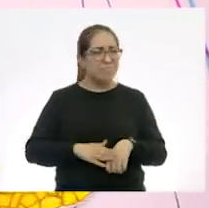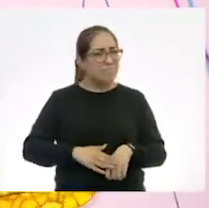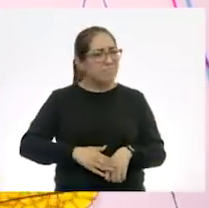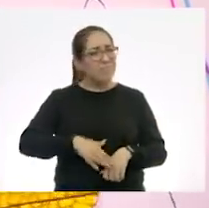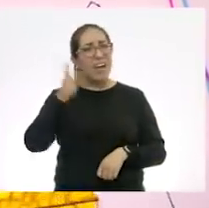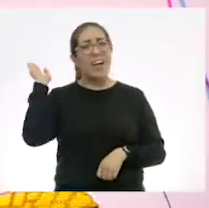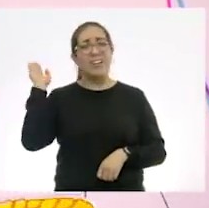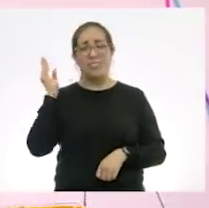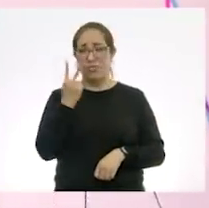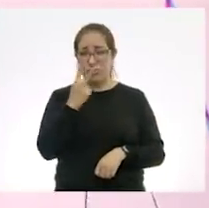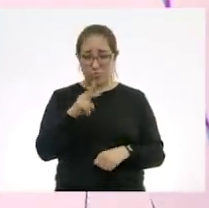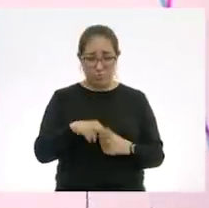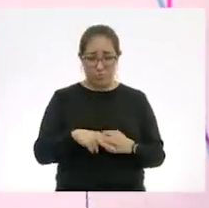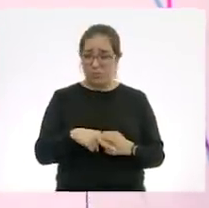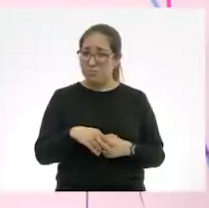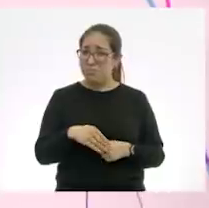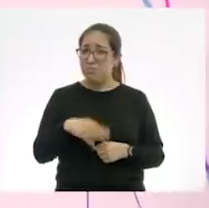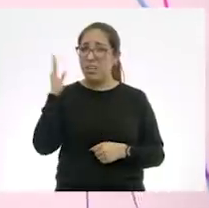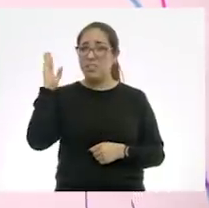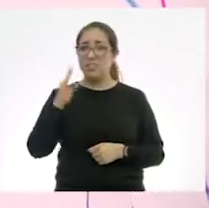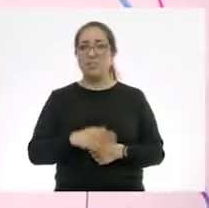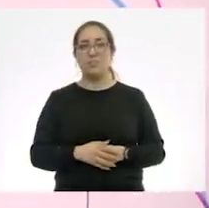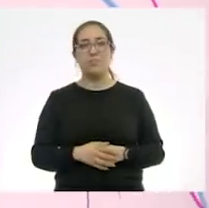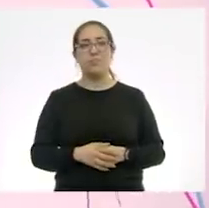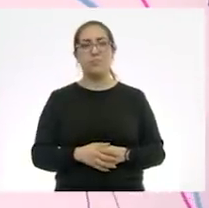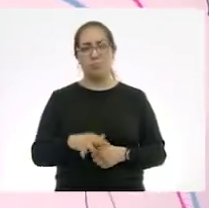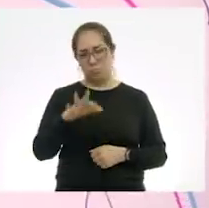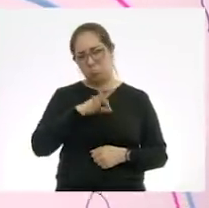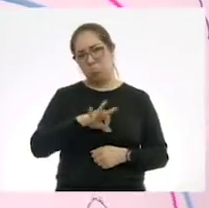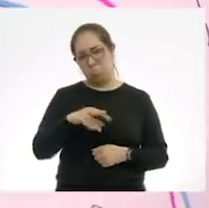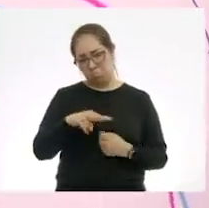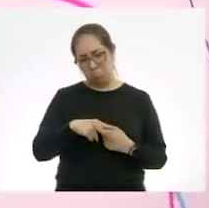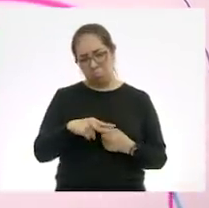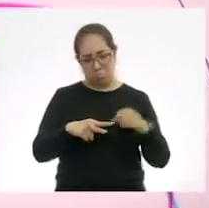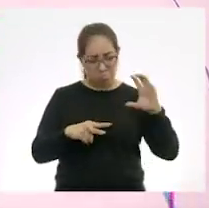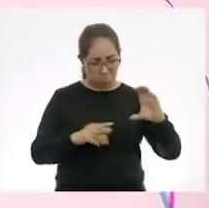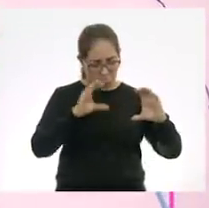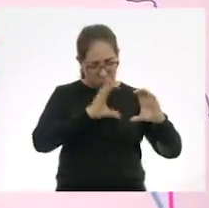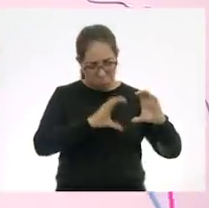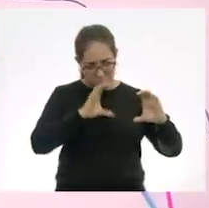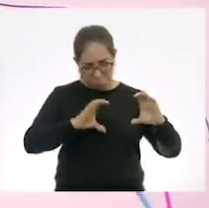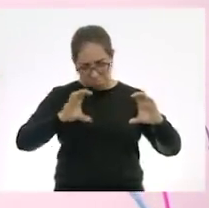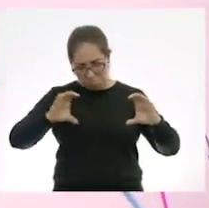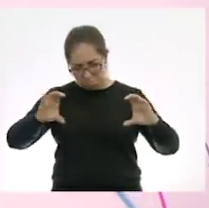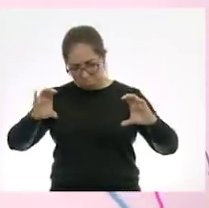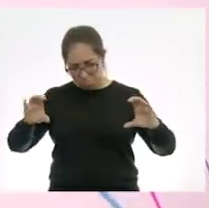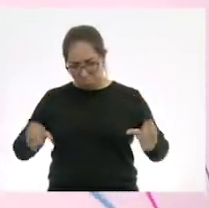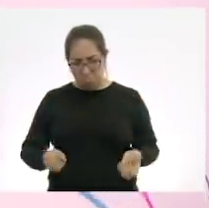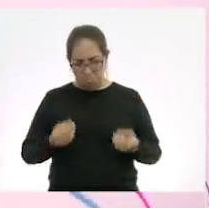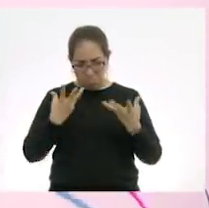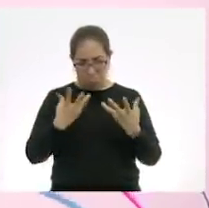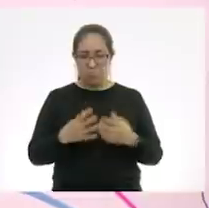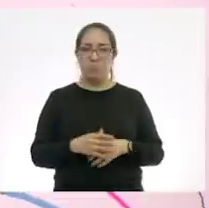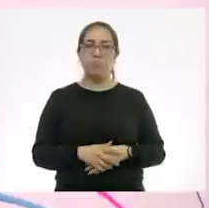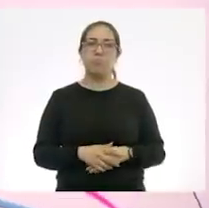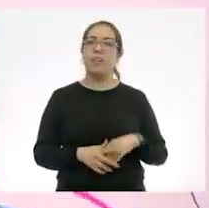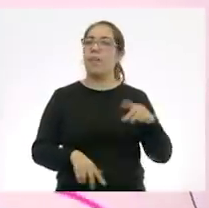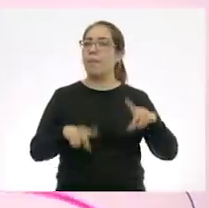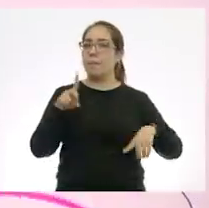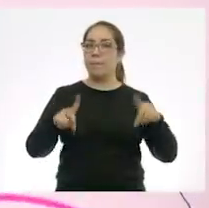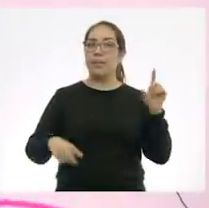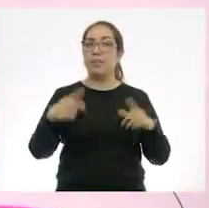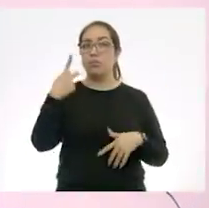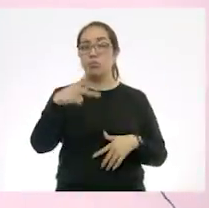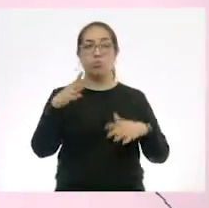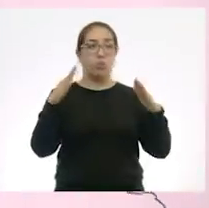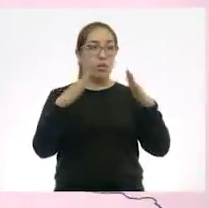Mucho más de dos vasos. Bueno, también se puede medir en vasos, ¿verdad? Claro. Nada más que los vasos tienen tamaños diferentes. Diferentes, depende de los que tengamos en casa.